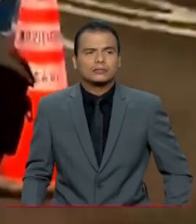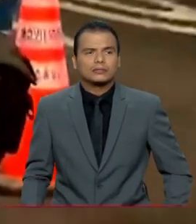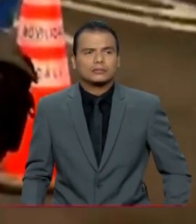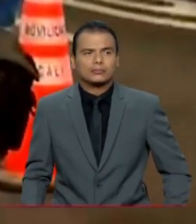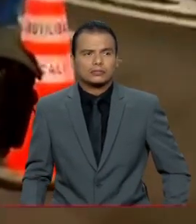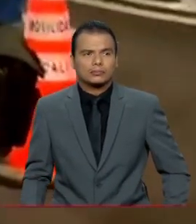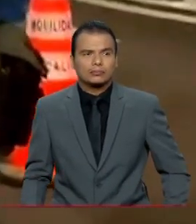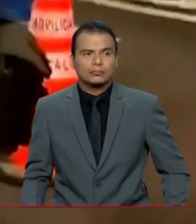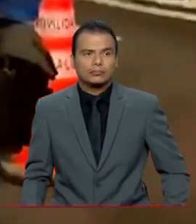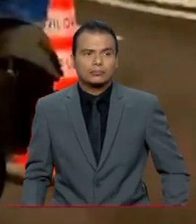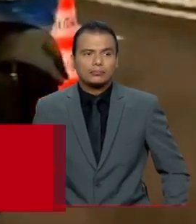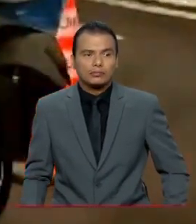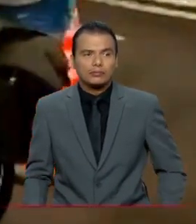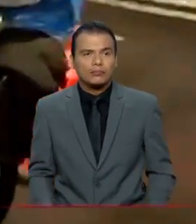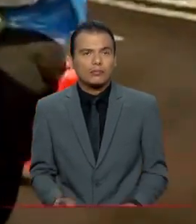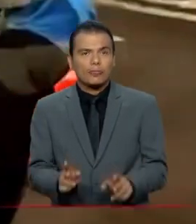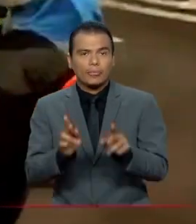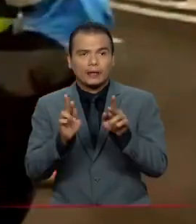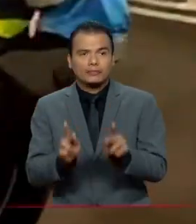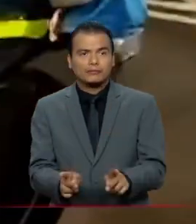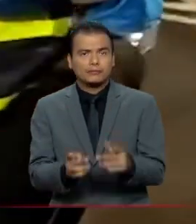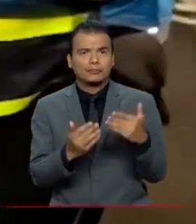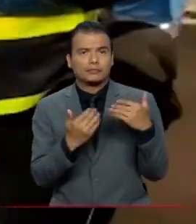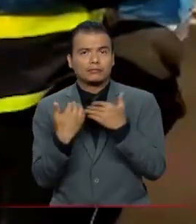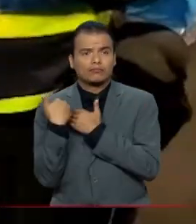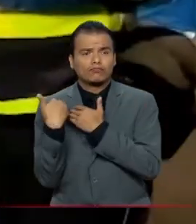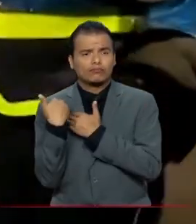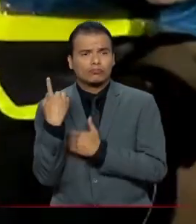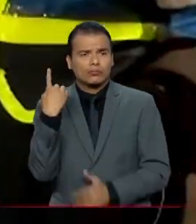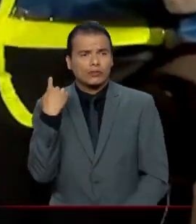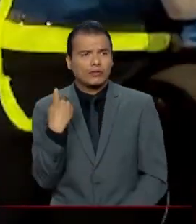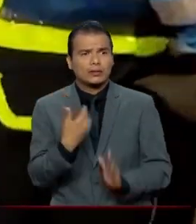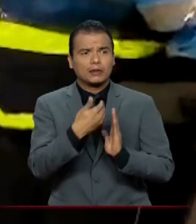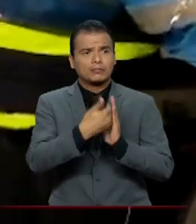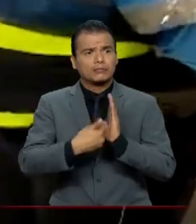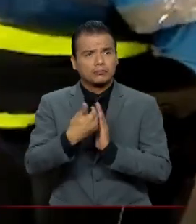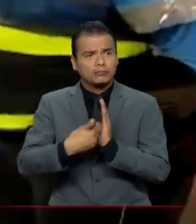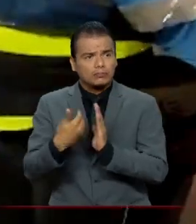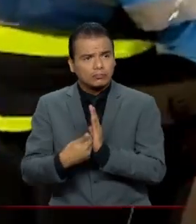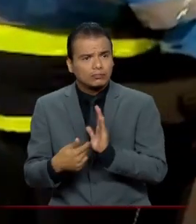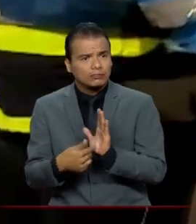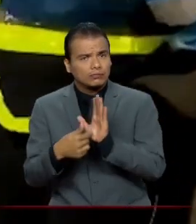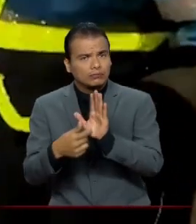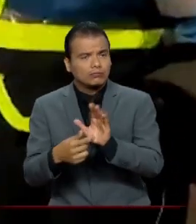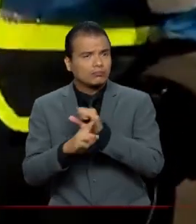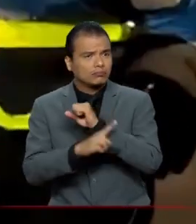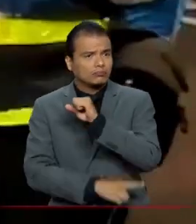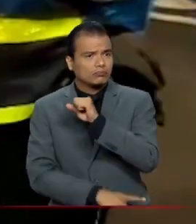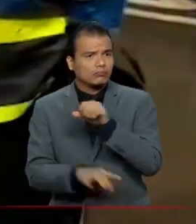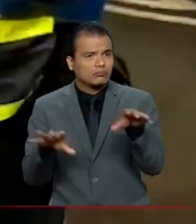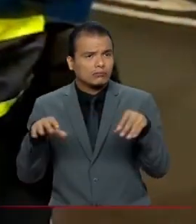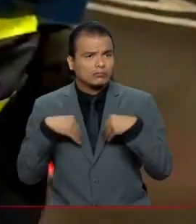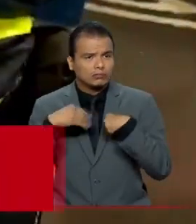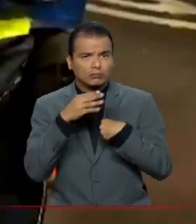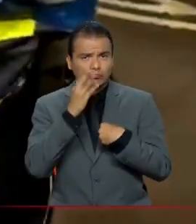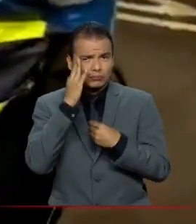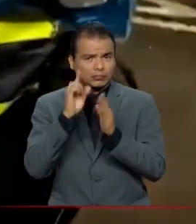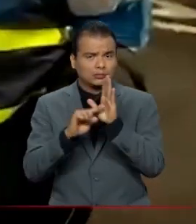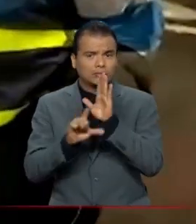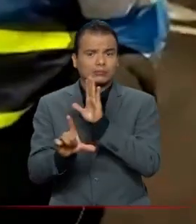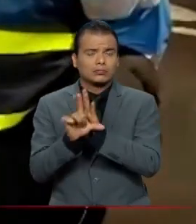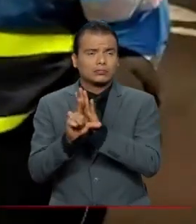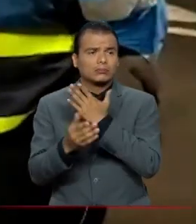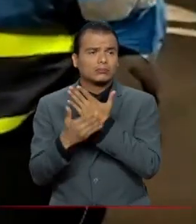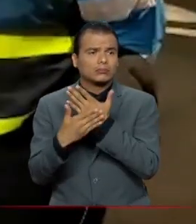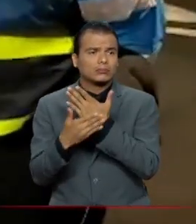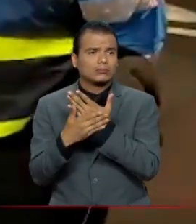Un acto de irresponsabilidad, que en vez de simplemente entregar papeles, someterse al control, que perfectamente exige la ley, prefiere